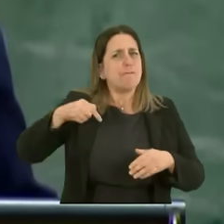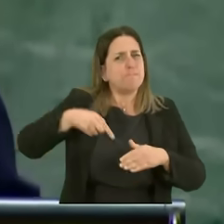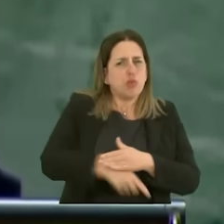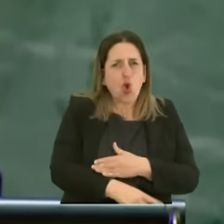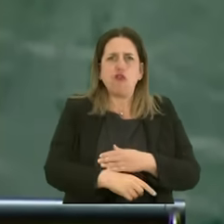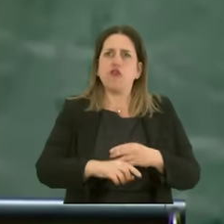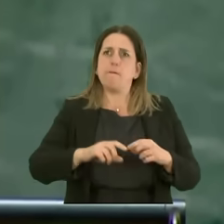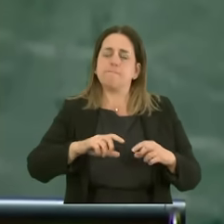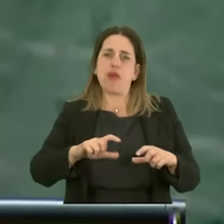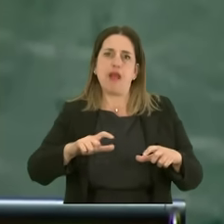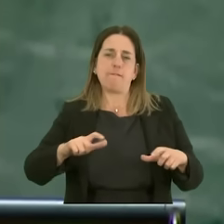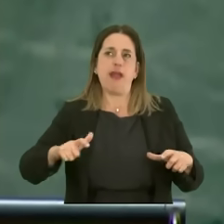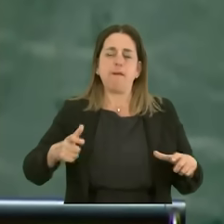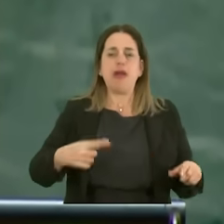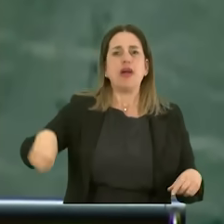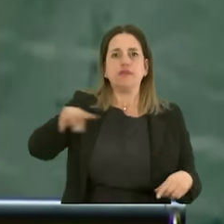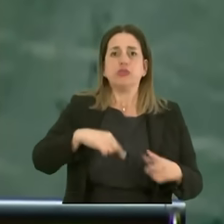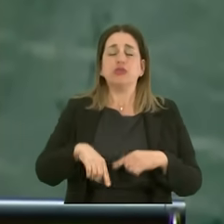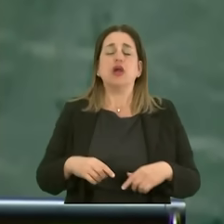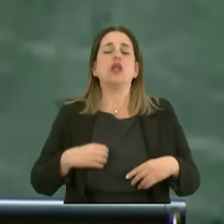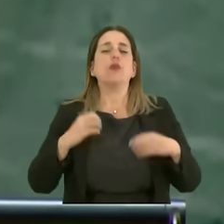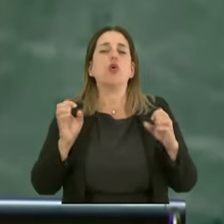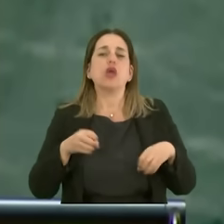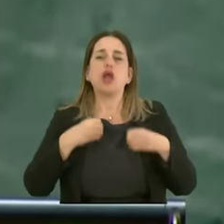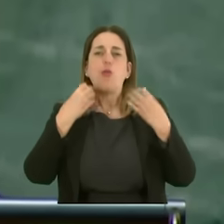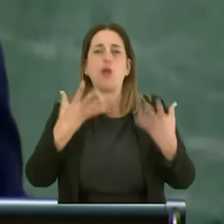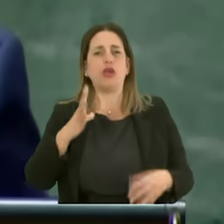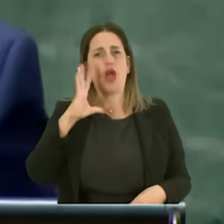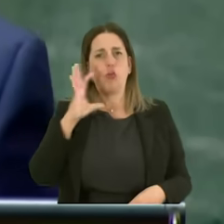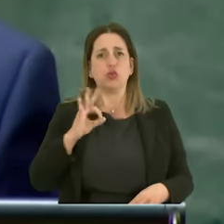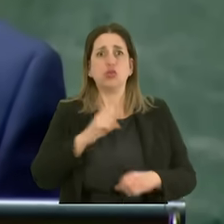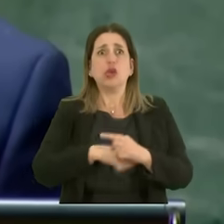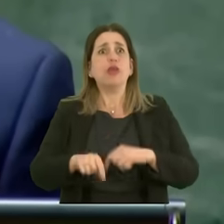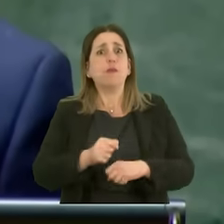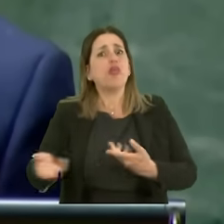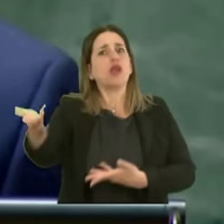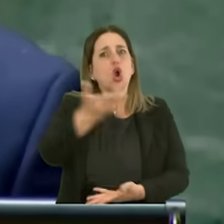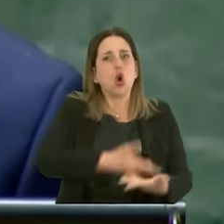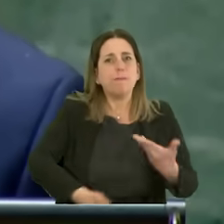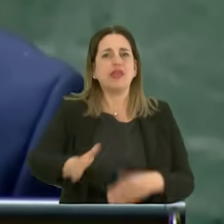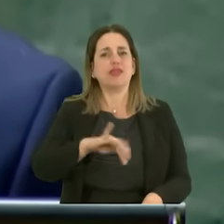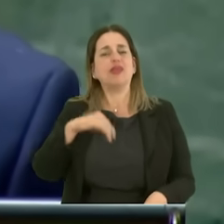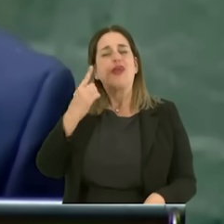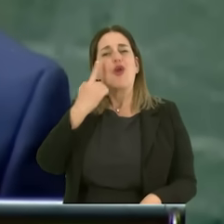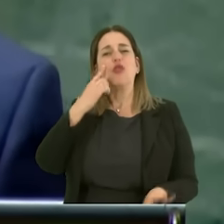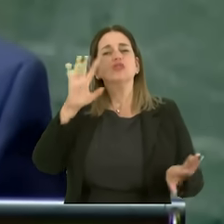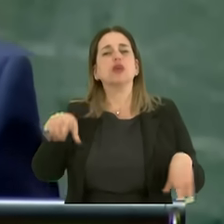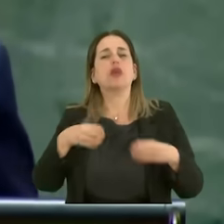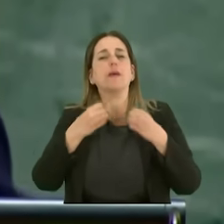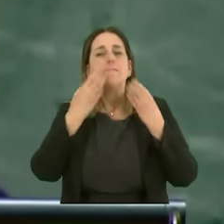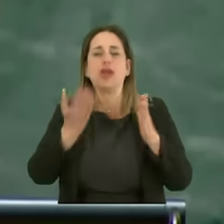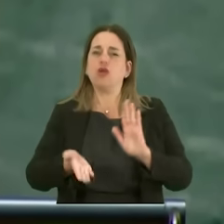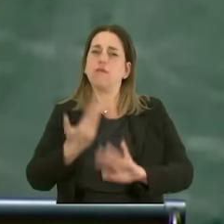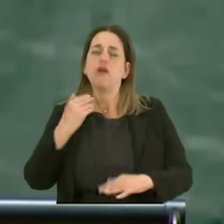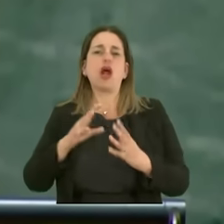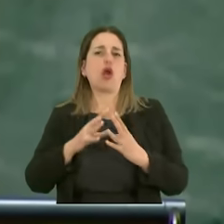Y esta es una excelente oportunidad para entendernos más para conocernos más y